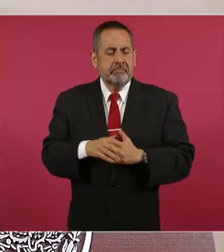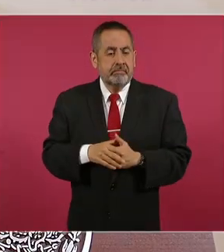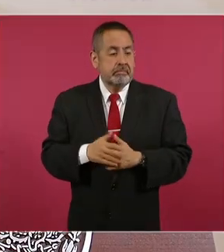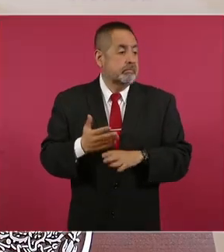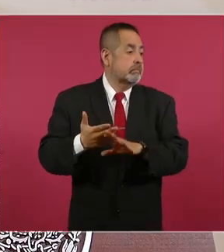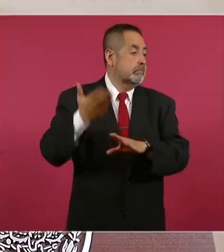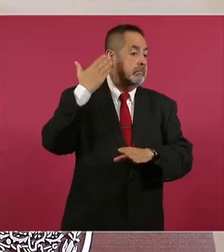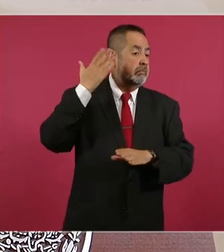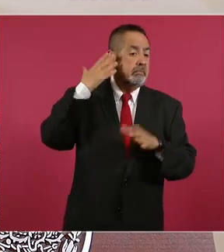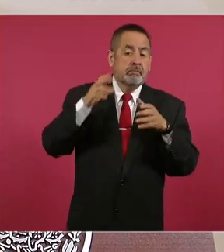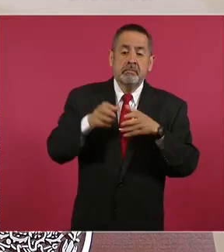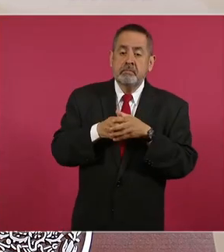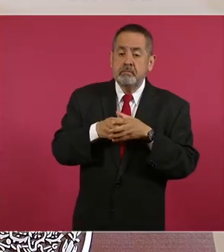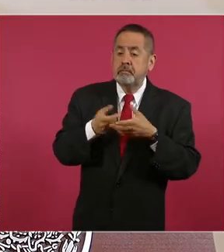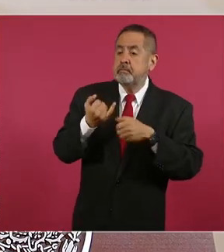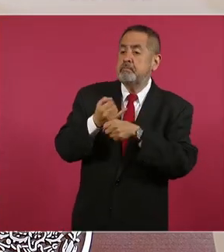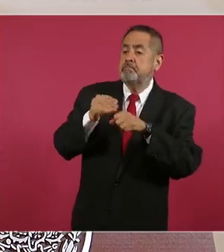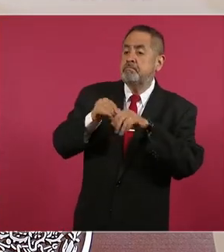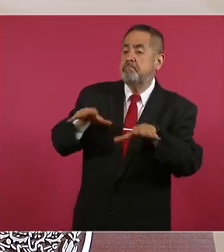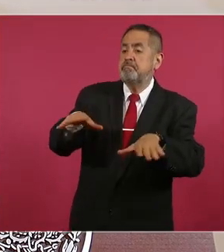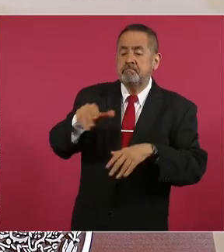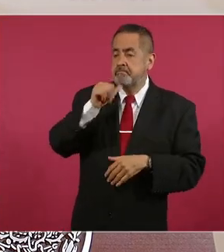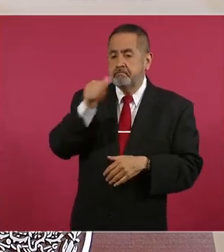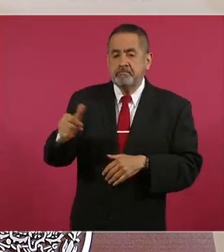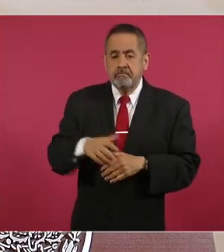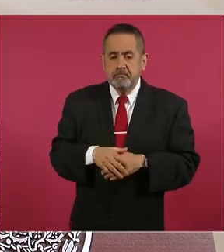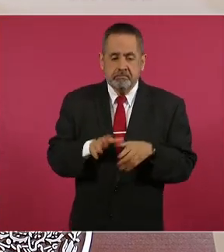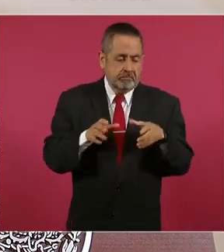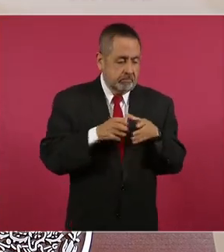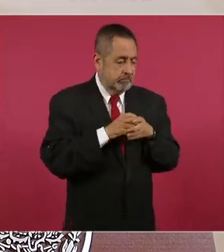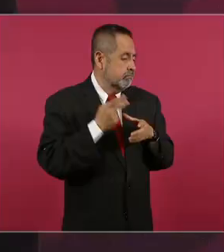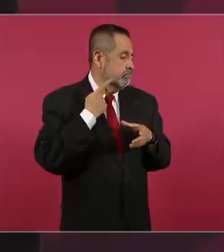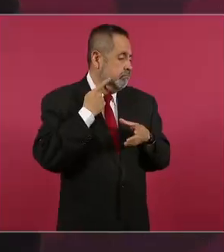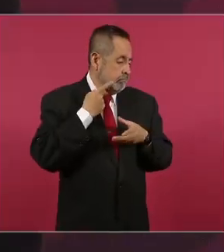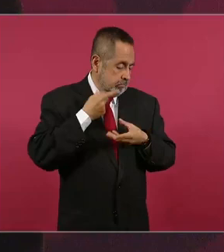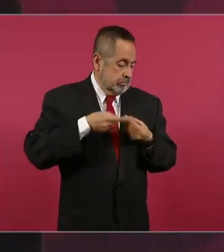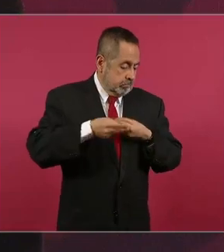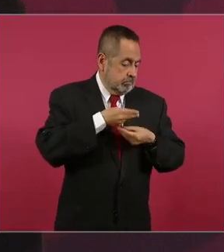el pueblo, la política era asunto de los políticos,